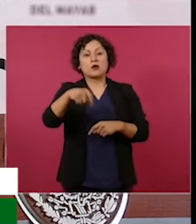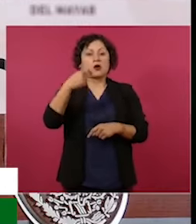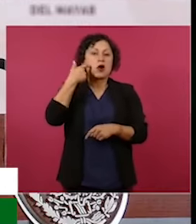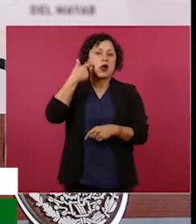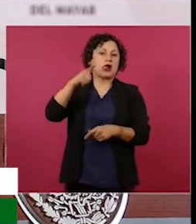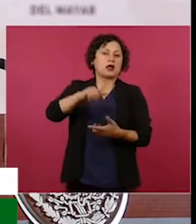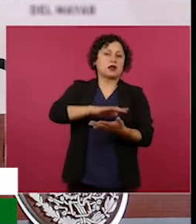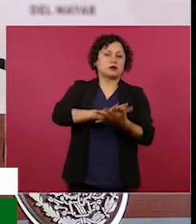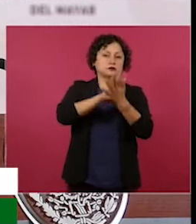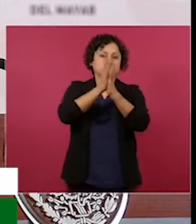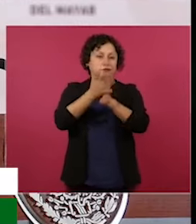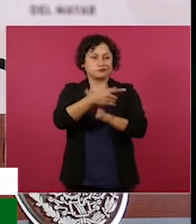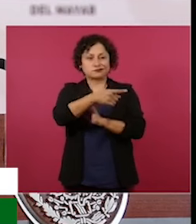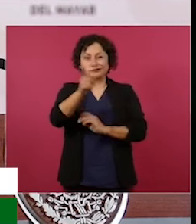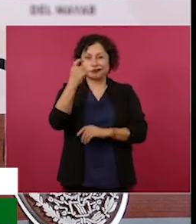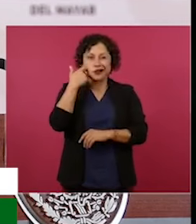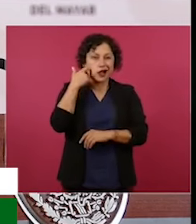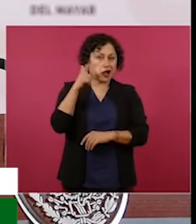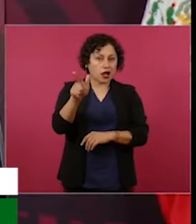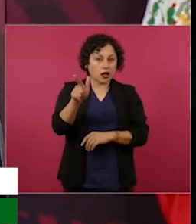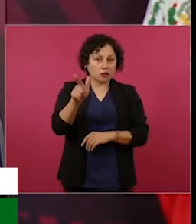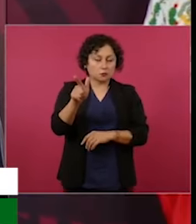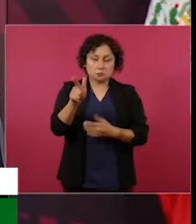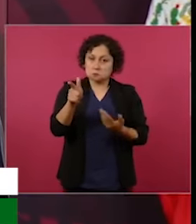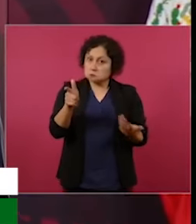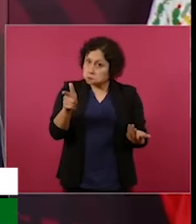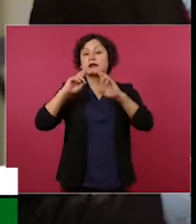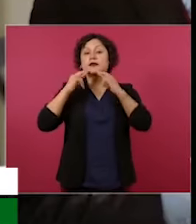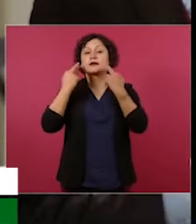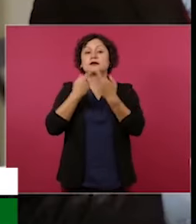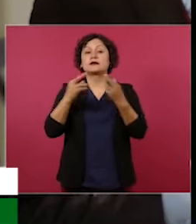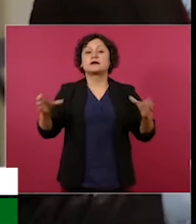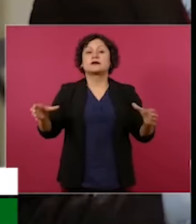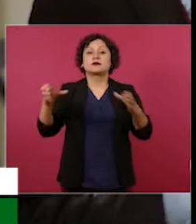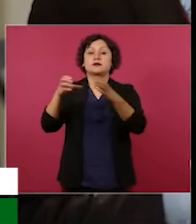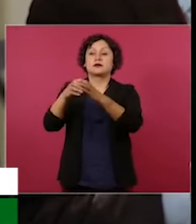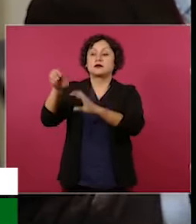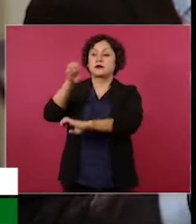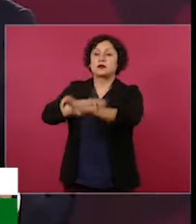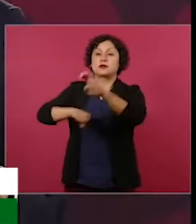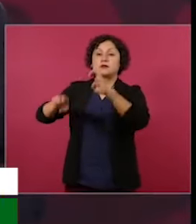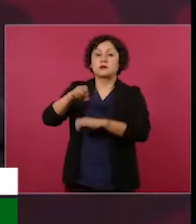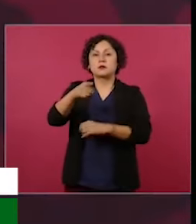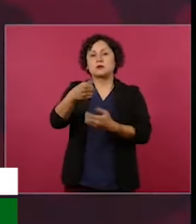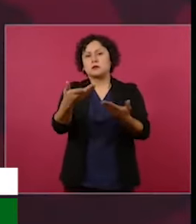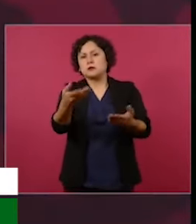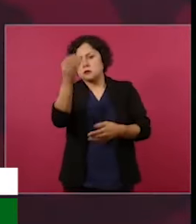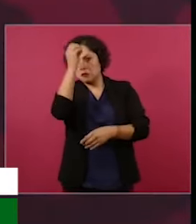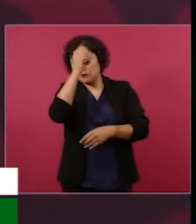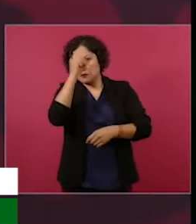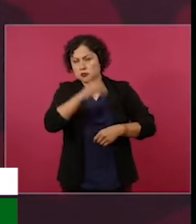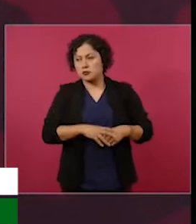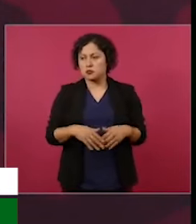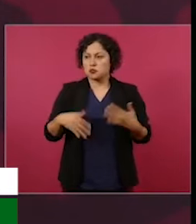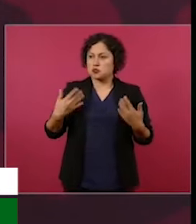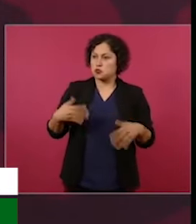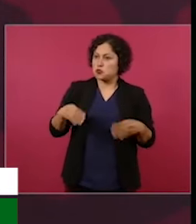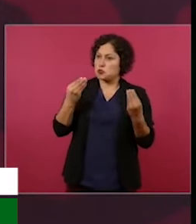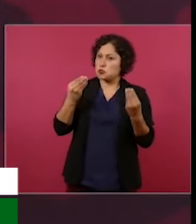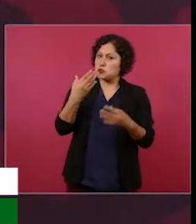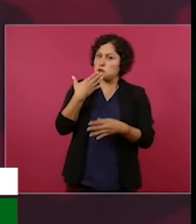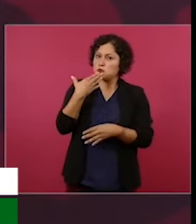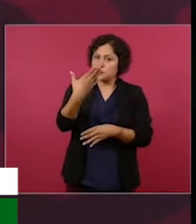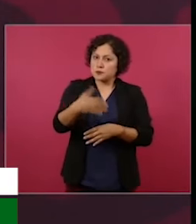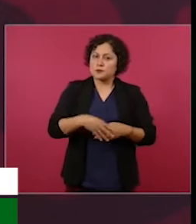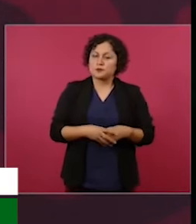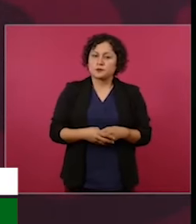López Obrador afirmó que Claudia Sheinbaum transmite mucha confianza y que todos se quieren sumar, incluso los que no simpatizan con